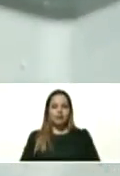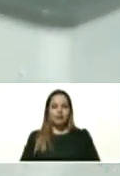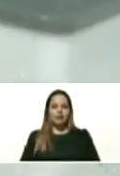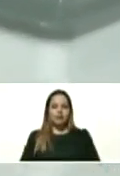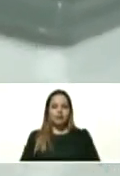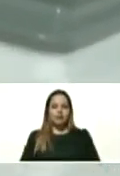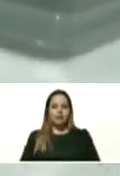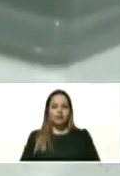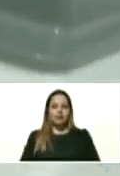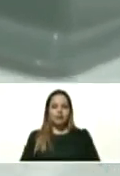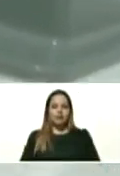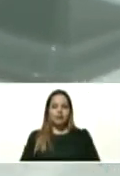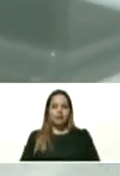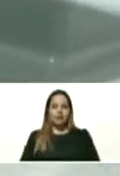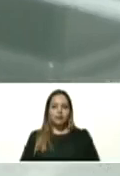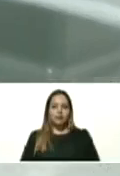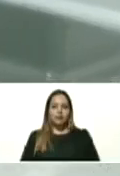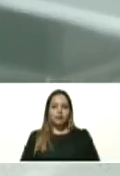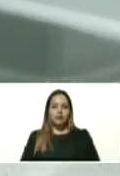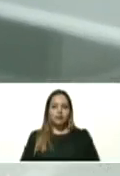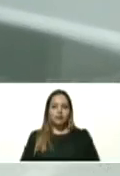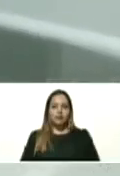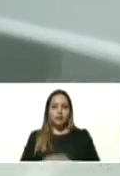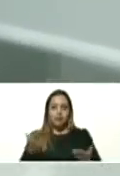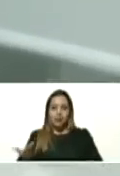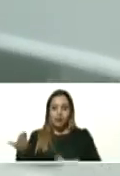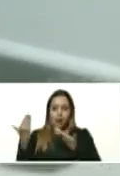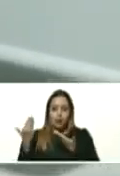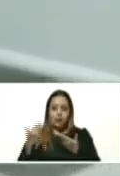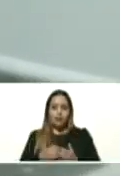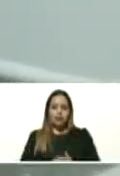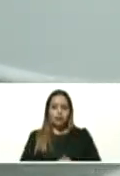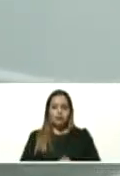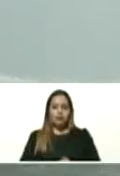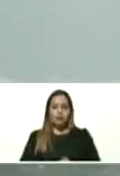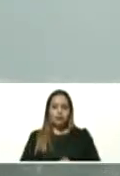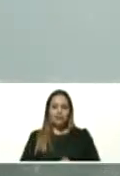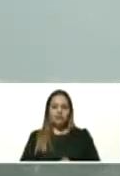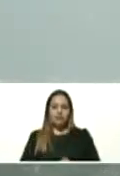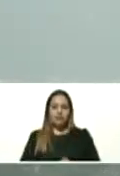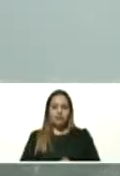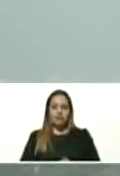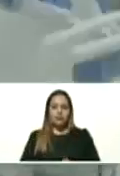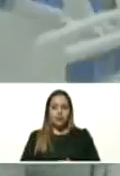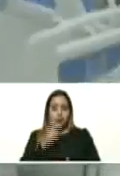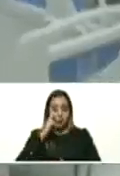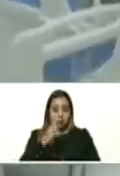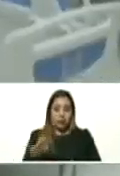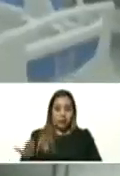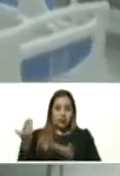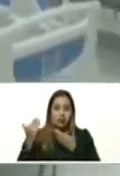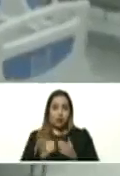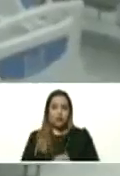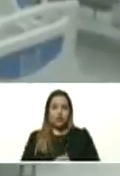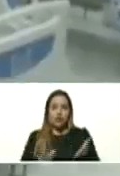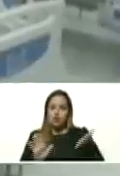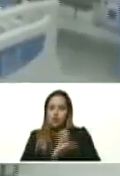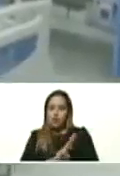Seríamos parte. ahí veíamos parte de lo que